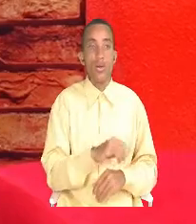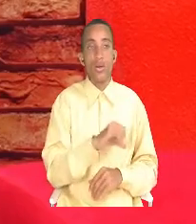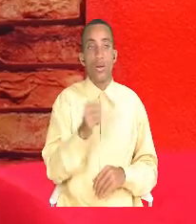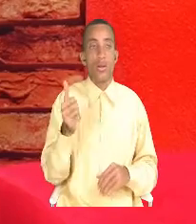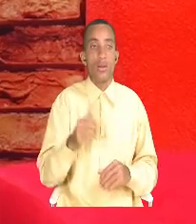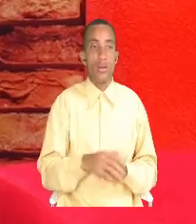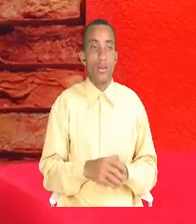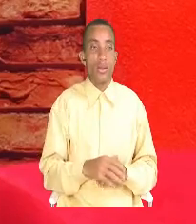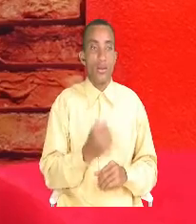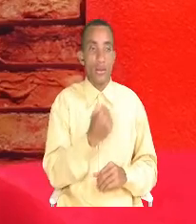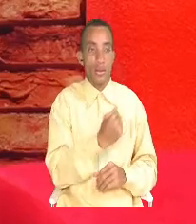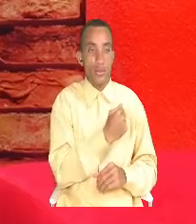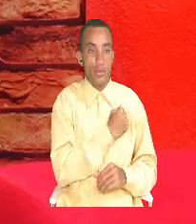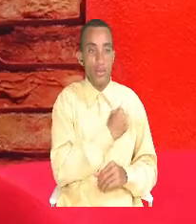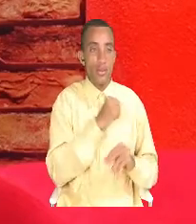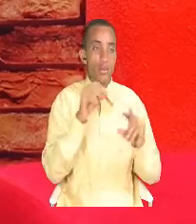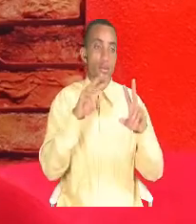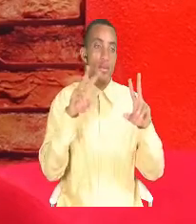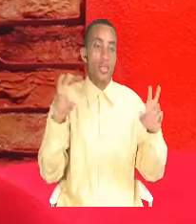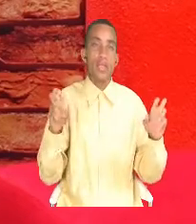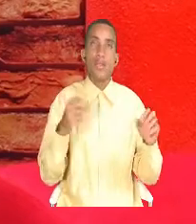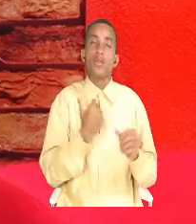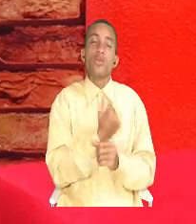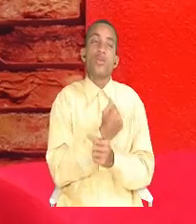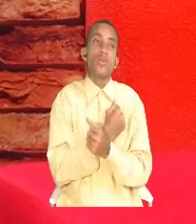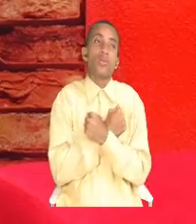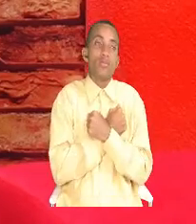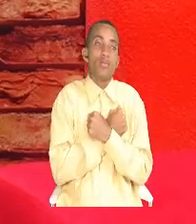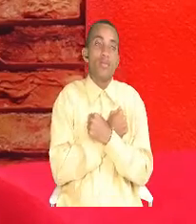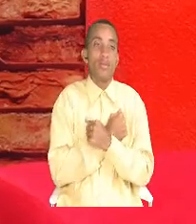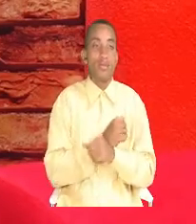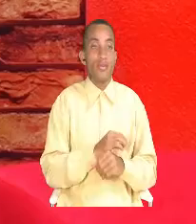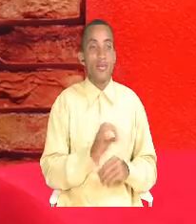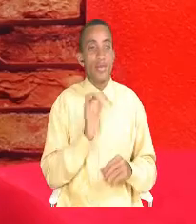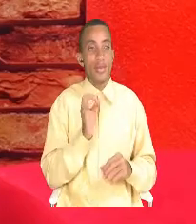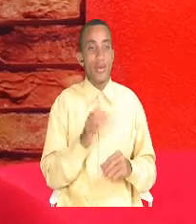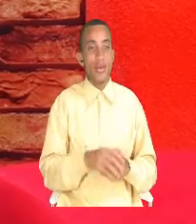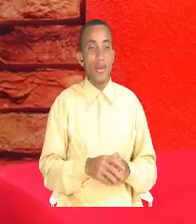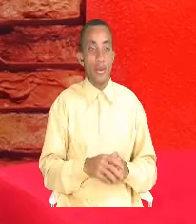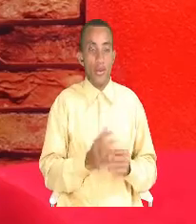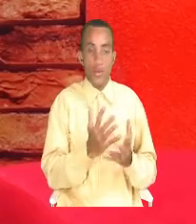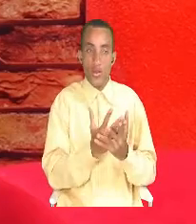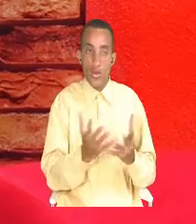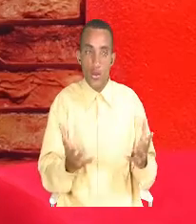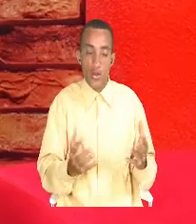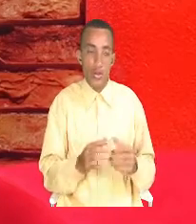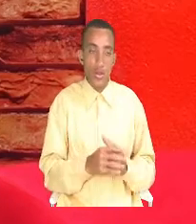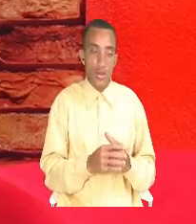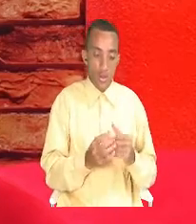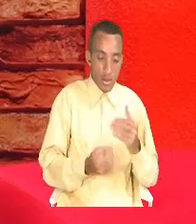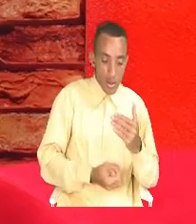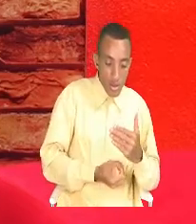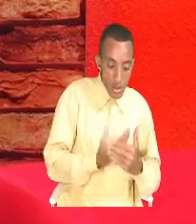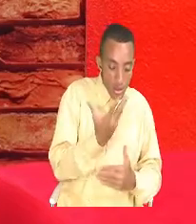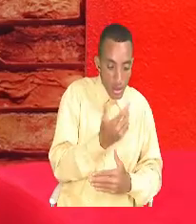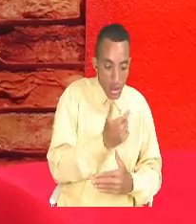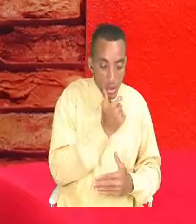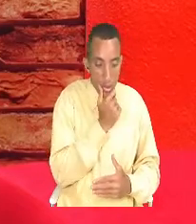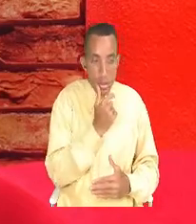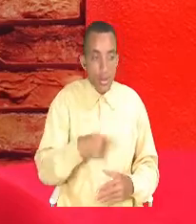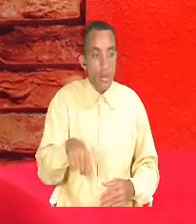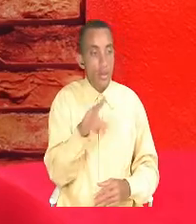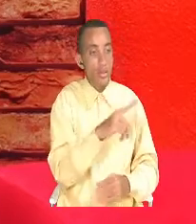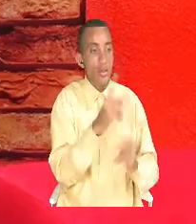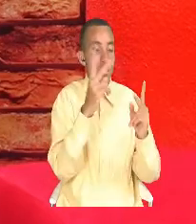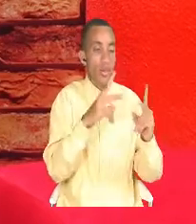soy apasionada con el tema. A mí me encanta estar viviendo, crear los protocolos y ver cómo sale la gente y te dice, no,